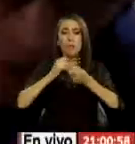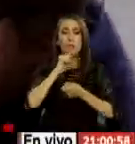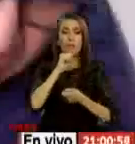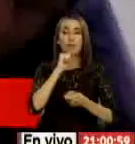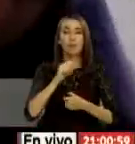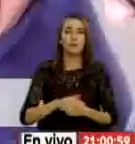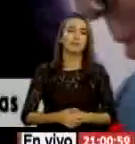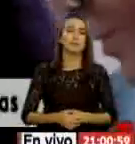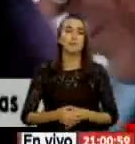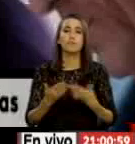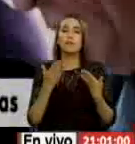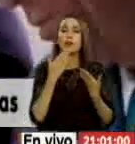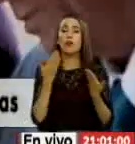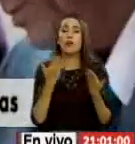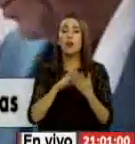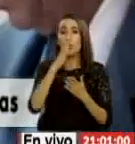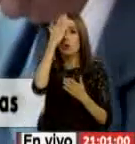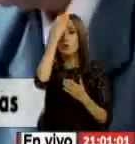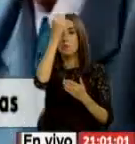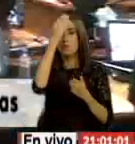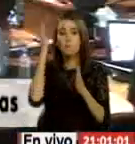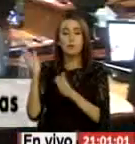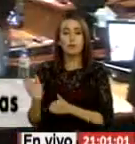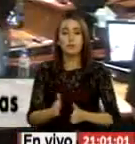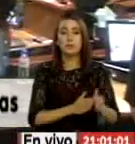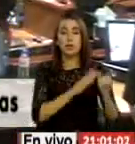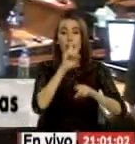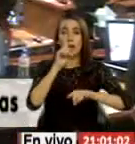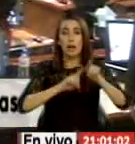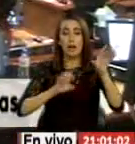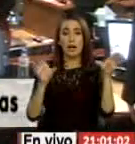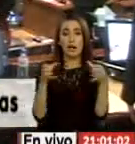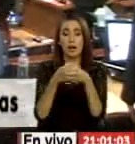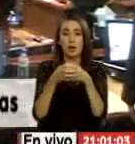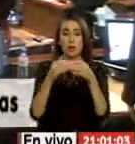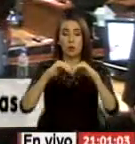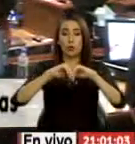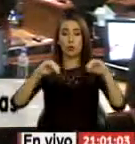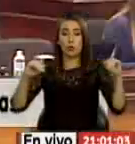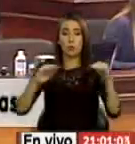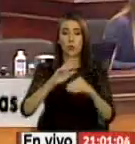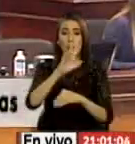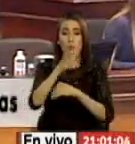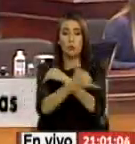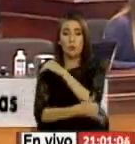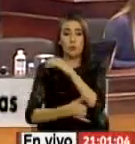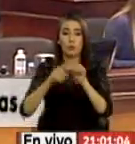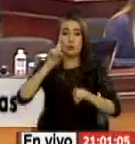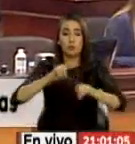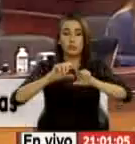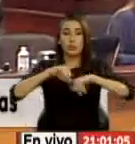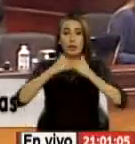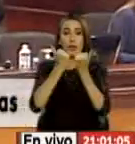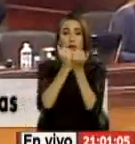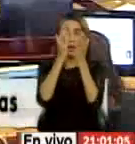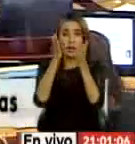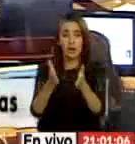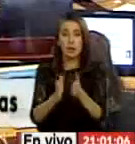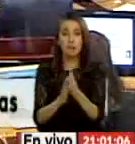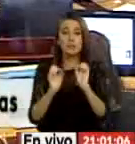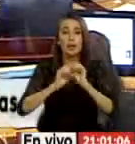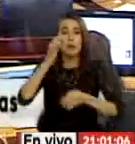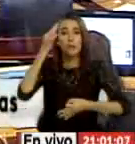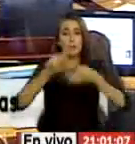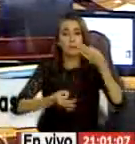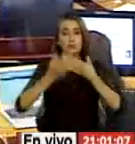Situación jurídica del vicepresidente Glass acentúa divisiones en el bloque de Alianza País. Algunos asambleístas se inclinan por dar paso al